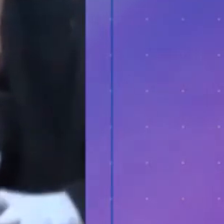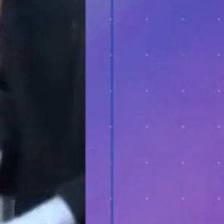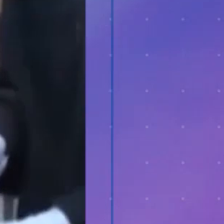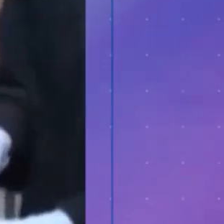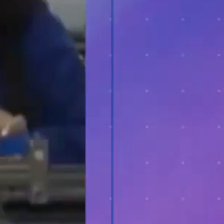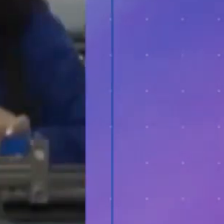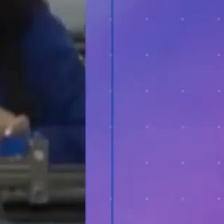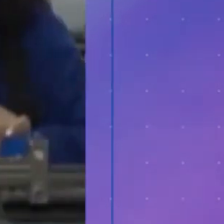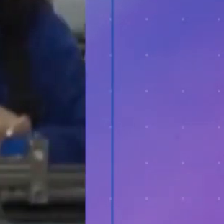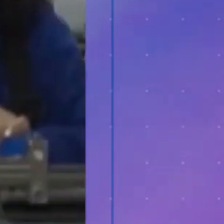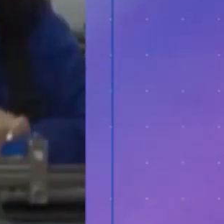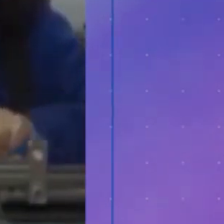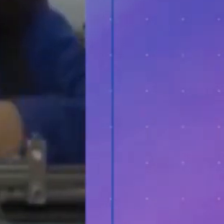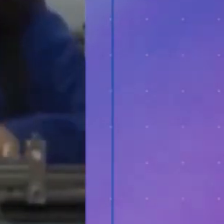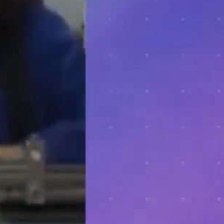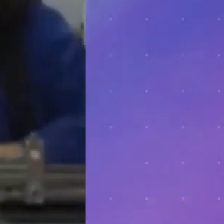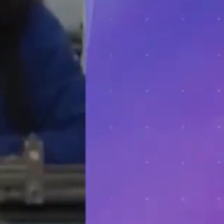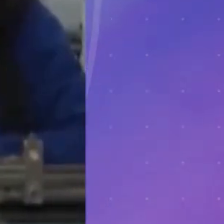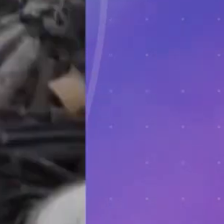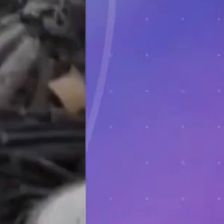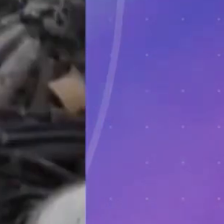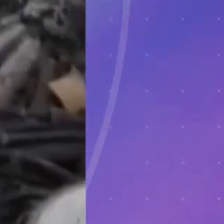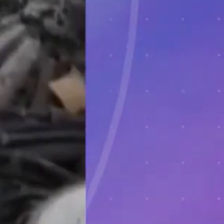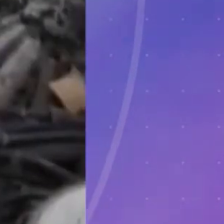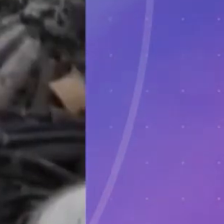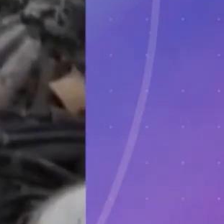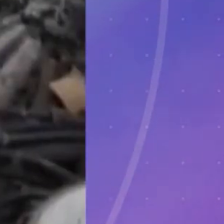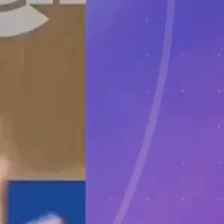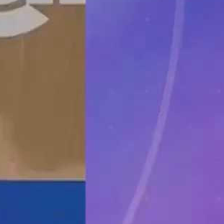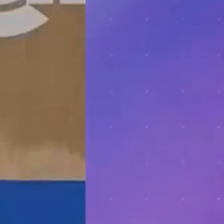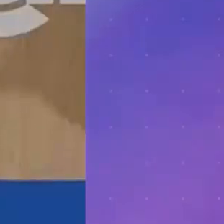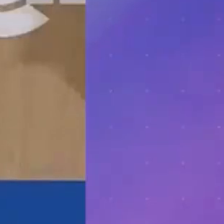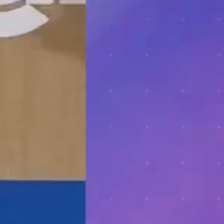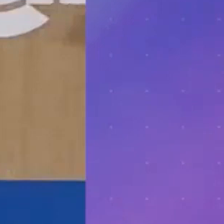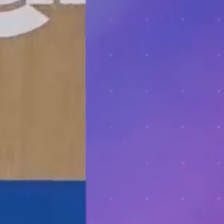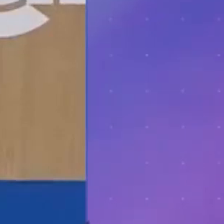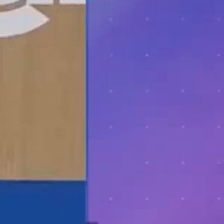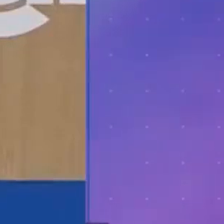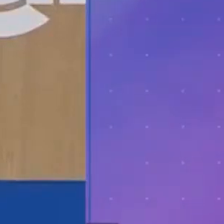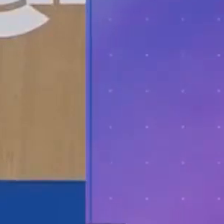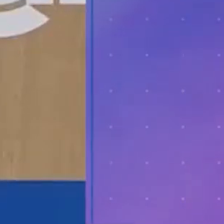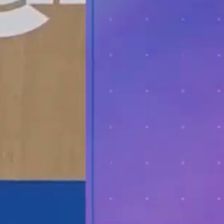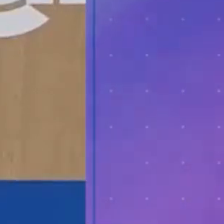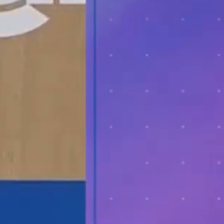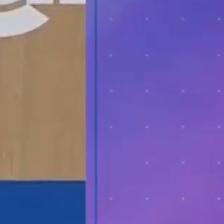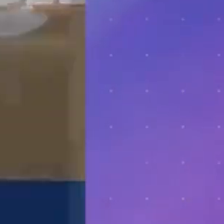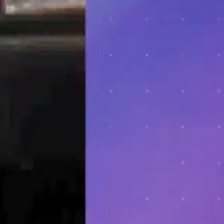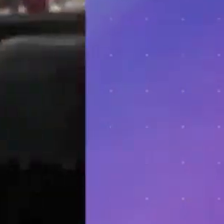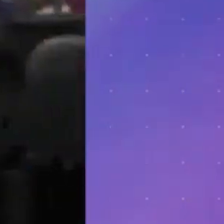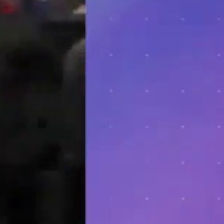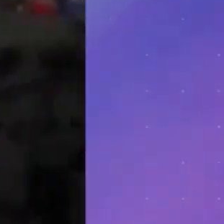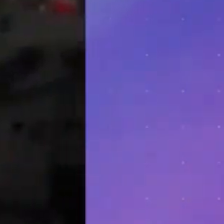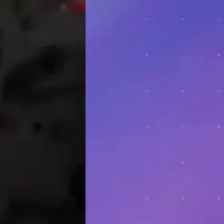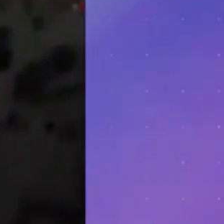no puedes competir, te aumentan los costos todos los días con el tarifazo que no para, todavía falta un tercio según nos anunciaron. Ya nos